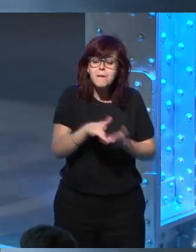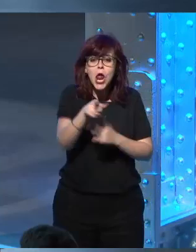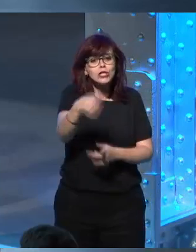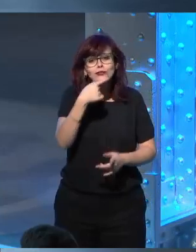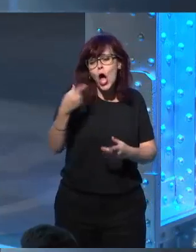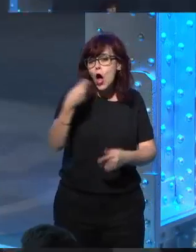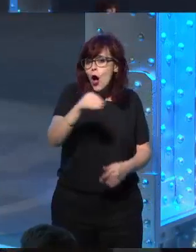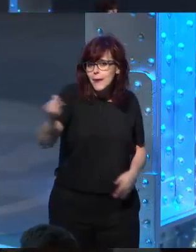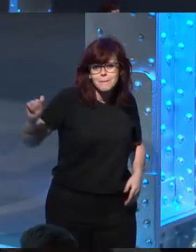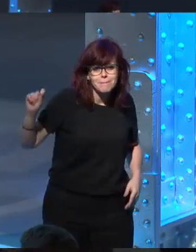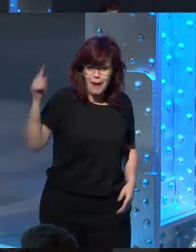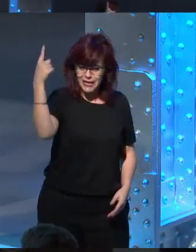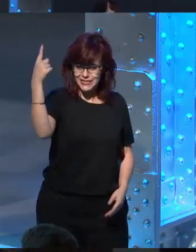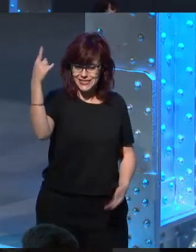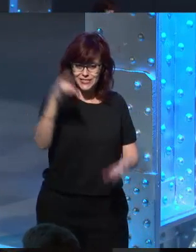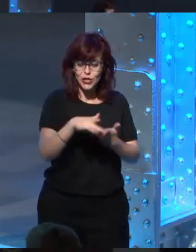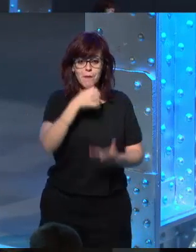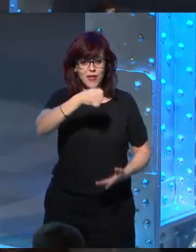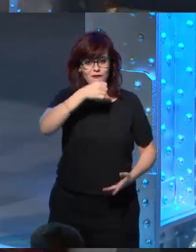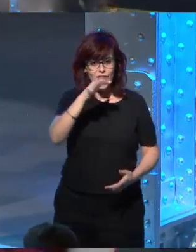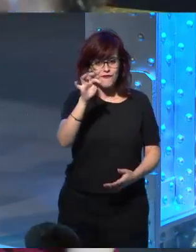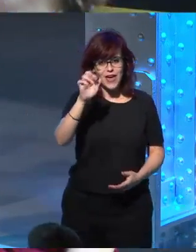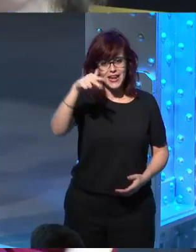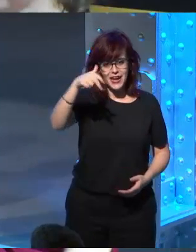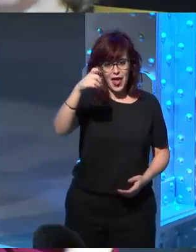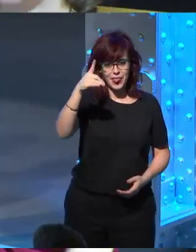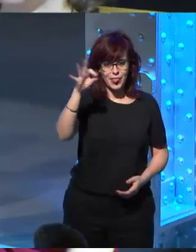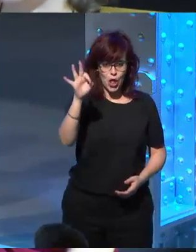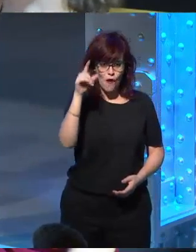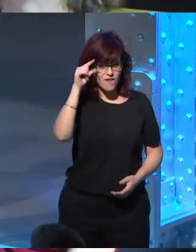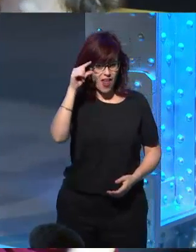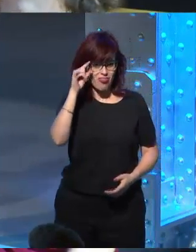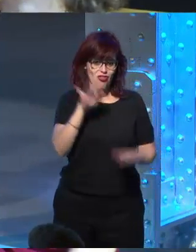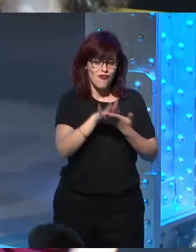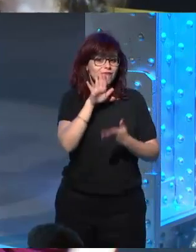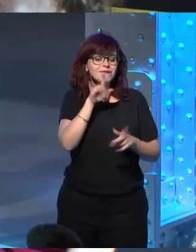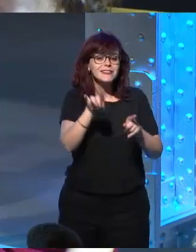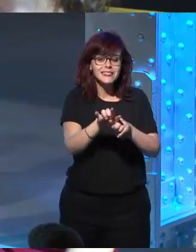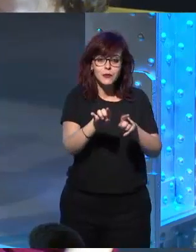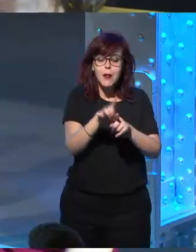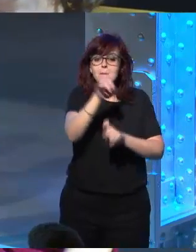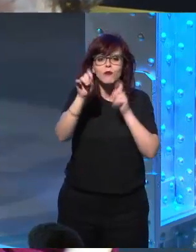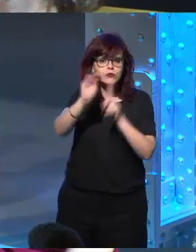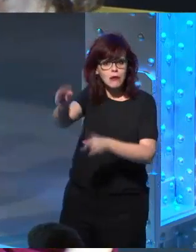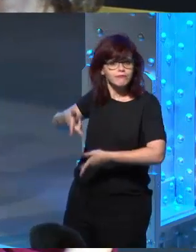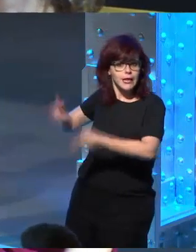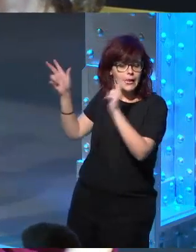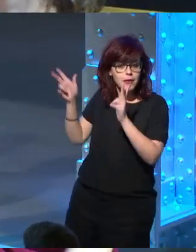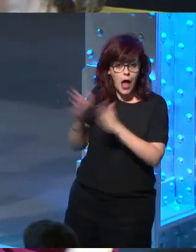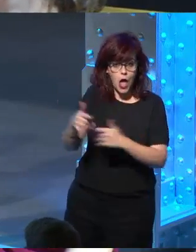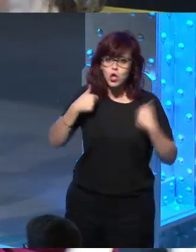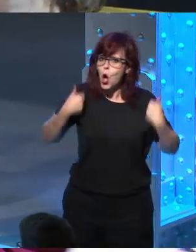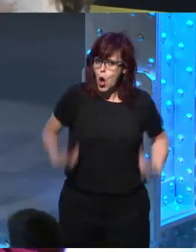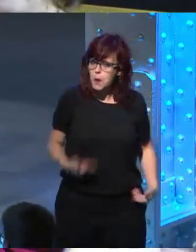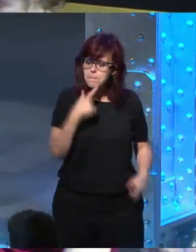más jóvenes del lugar que tienen micrófono. Lo tiene Fernando. No sé a quién quieres preguntar, pero tú, vía libre, que el micrófono es tuyo.